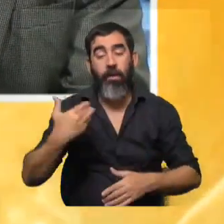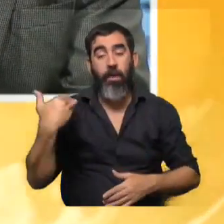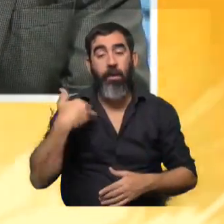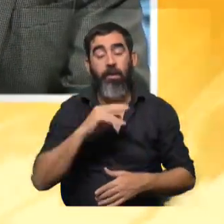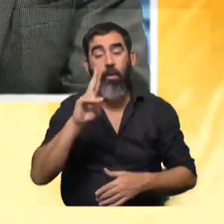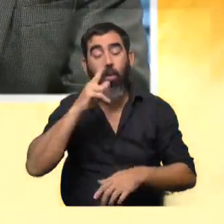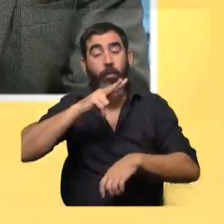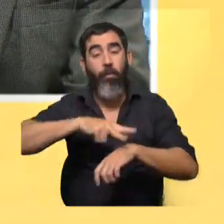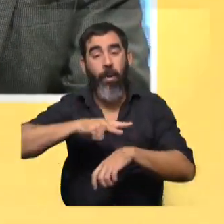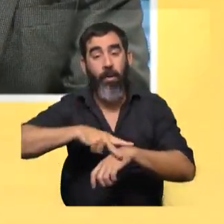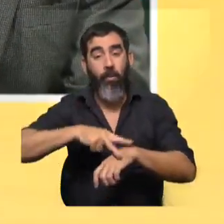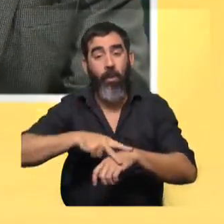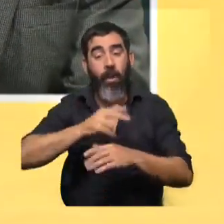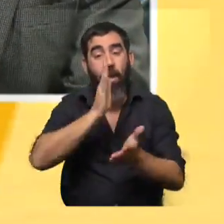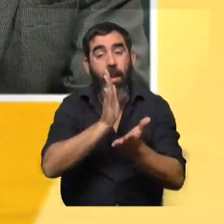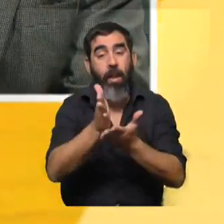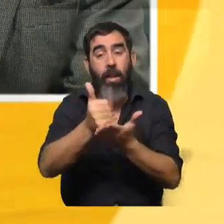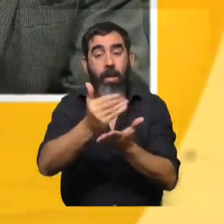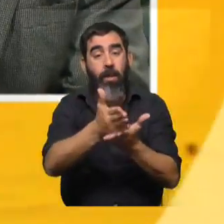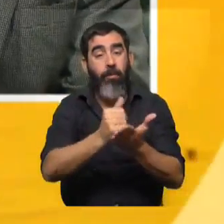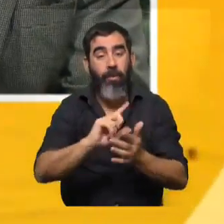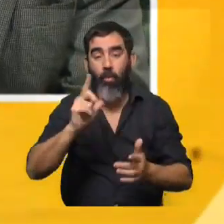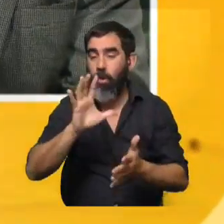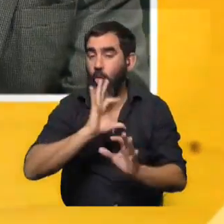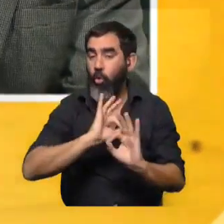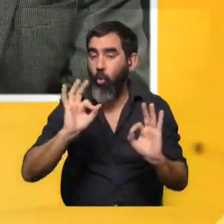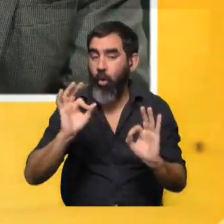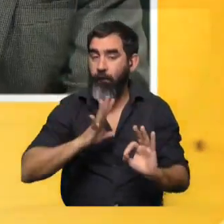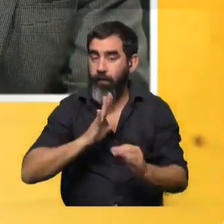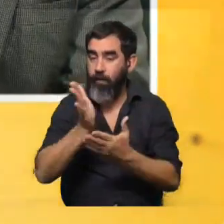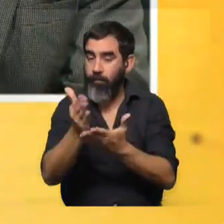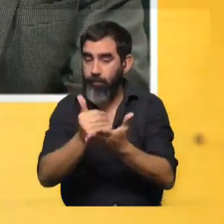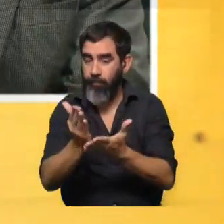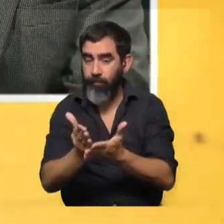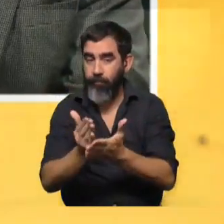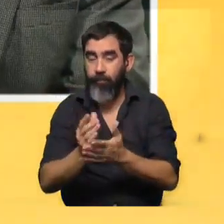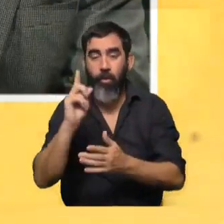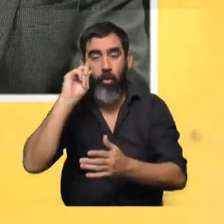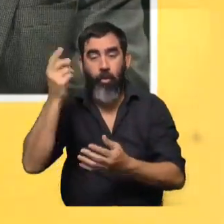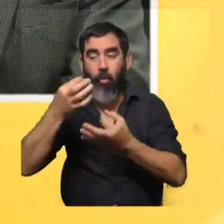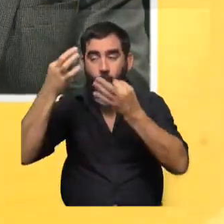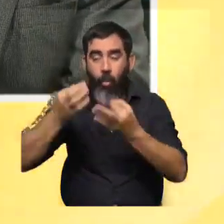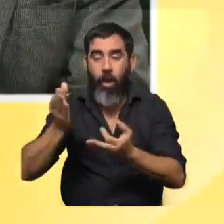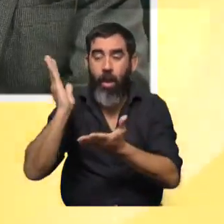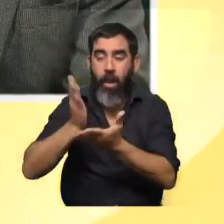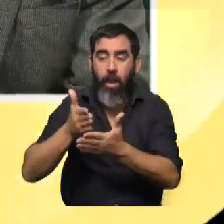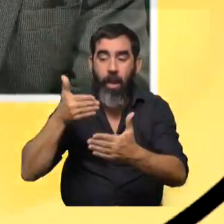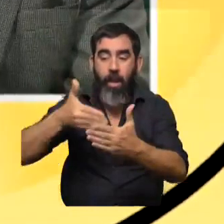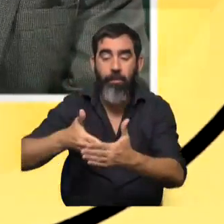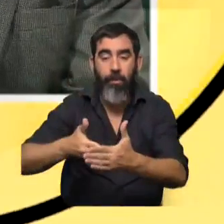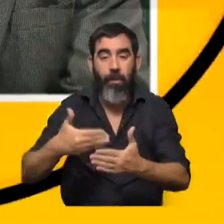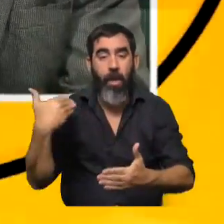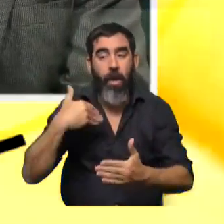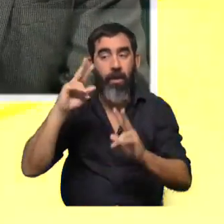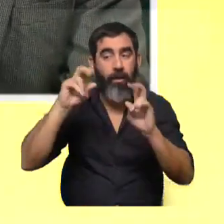y Paraguay. Los límites del acuífero no estaban todavía definidos en el 2004. Todavía no se sabía exactamente cuál era el límite, sobre todo en el territorio